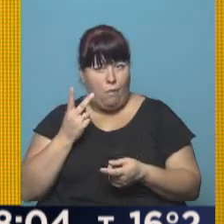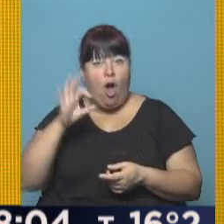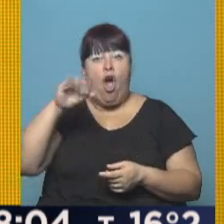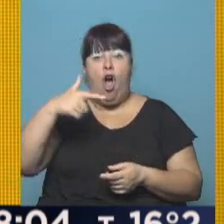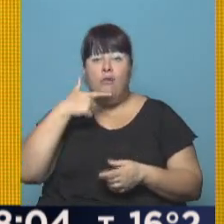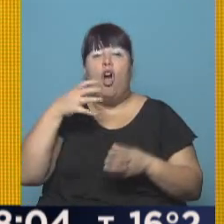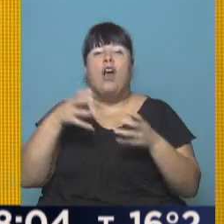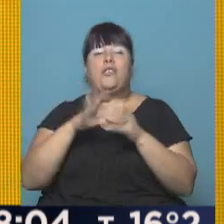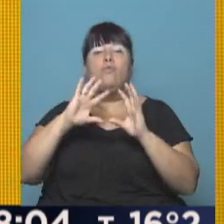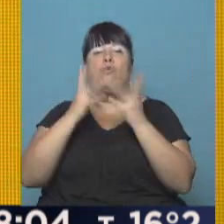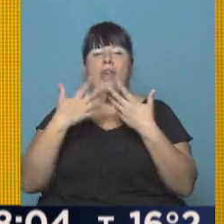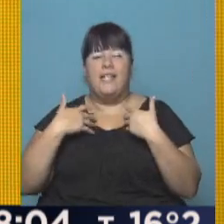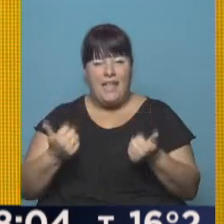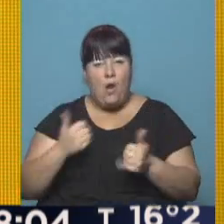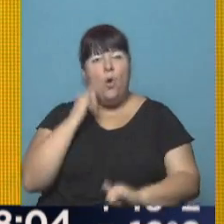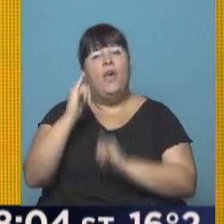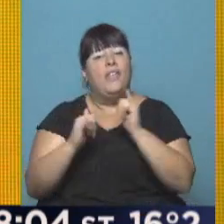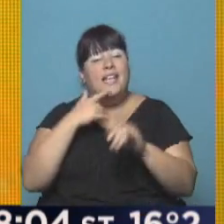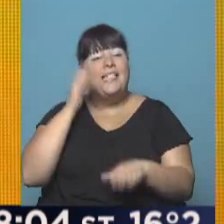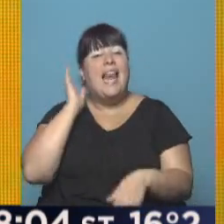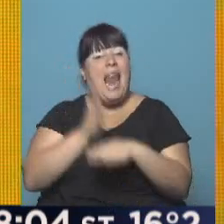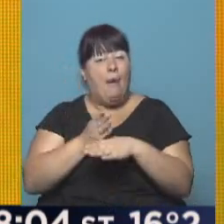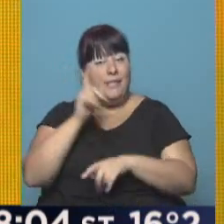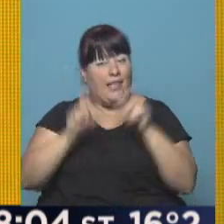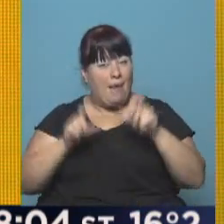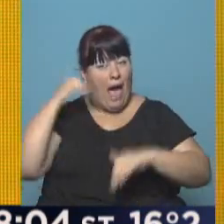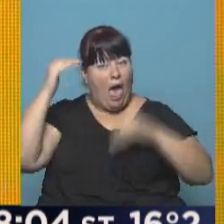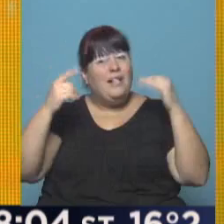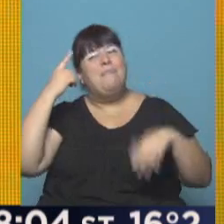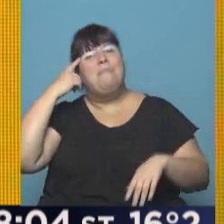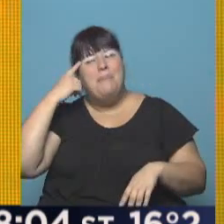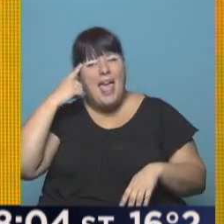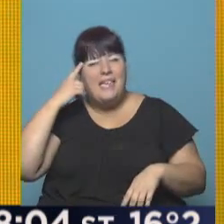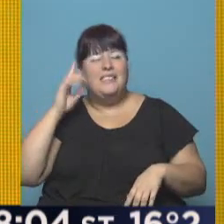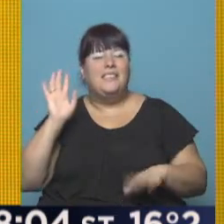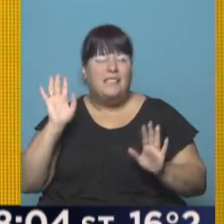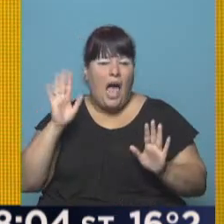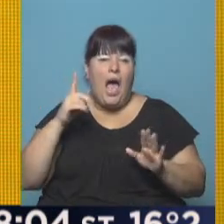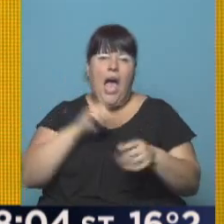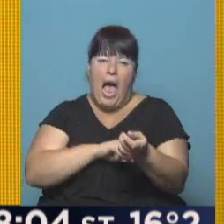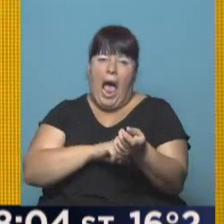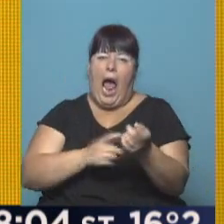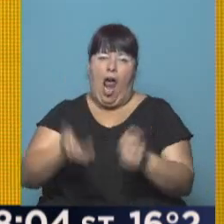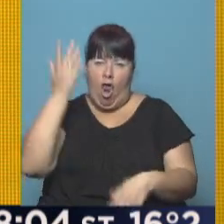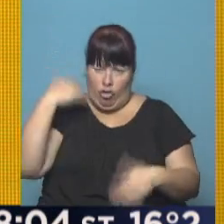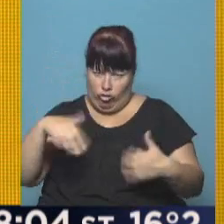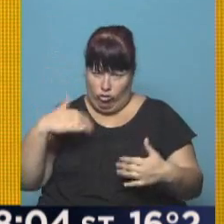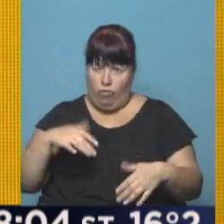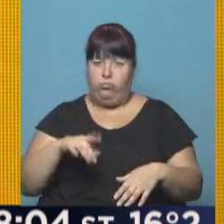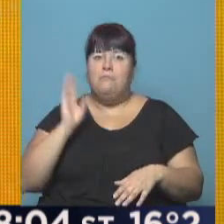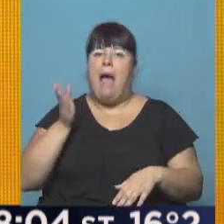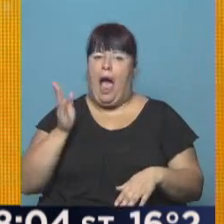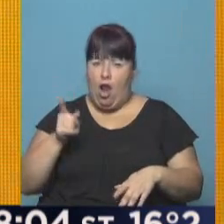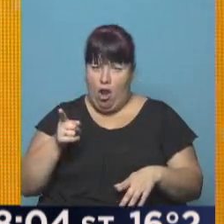la Organización Mundial de la Salud, nos cuenta que la mitad de los adultos se cree tiene valores muy elevados de colesterol